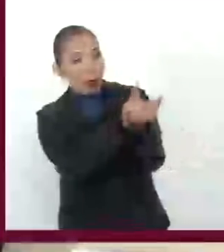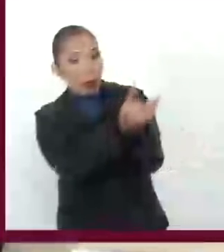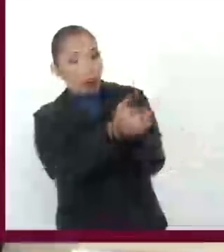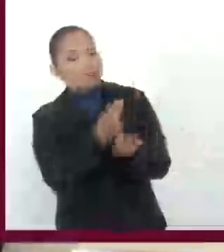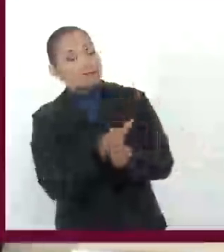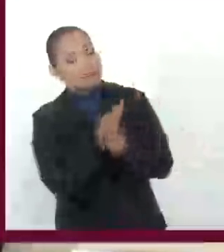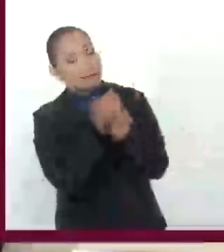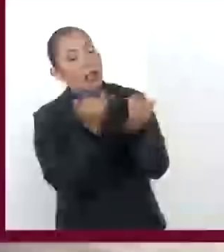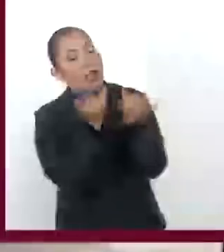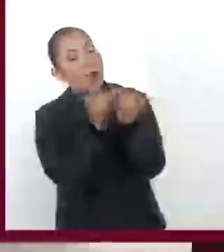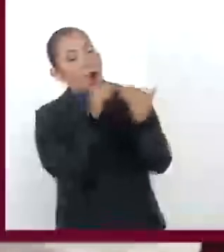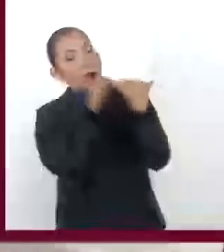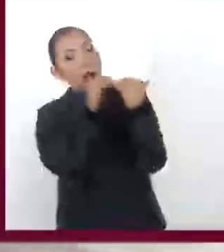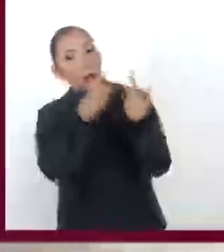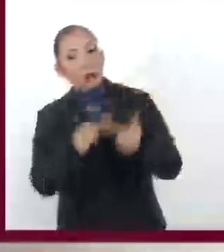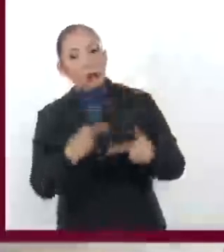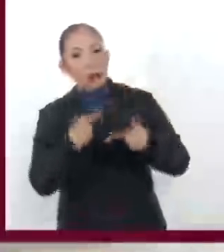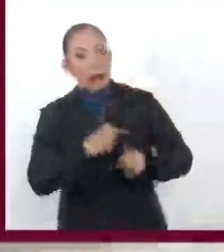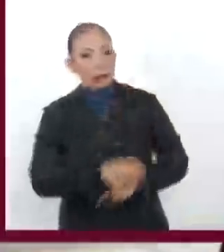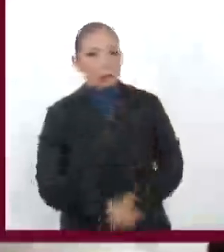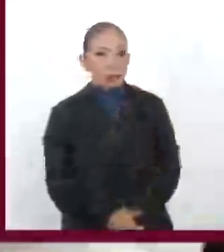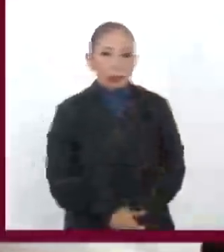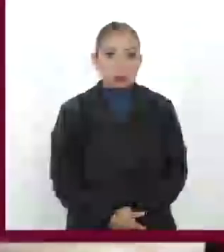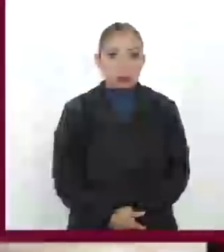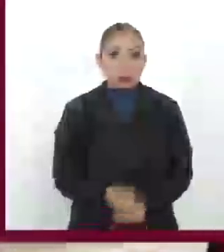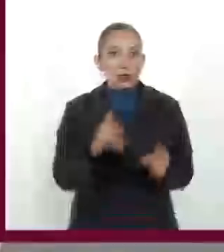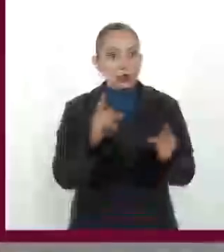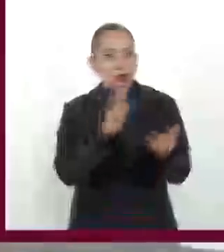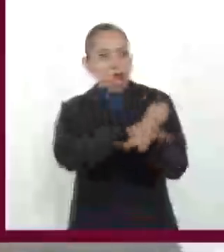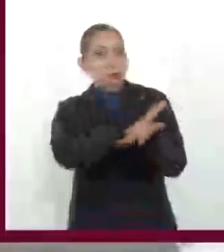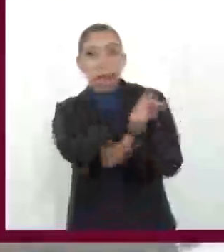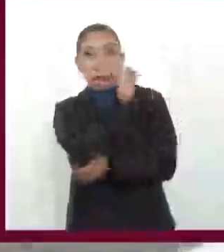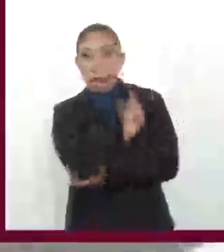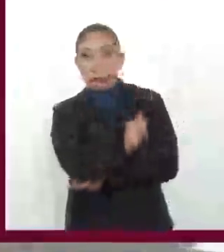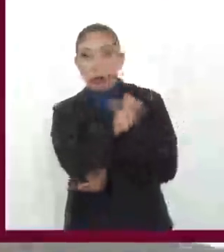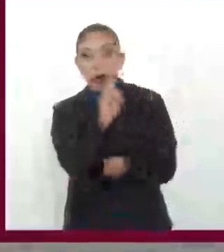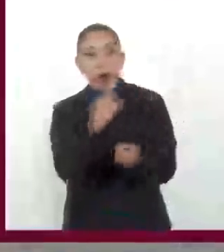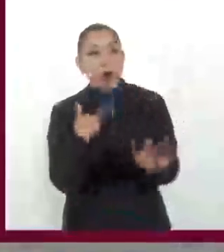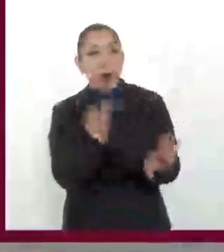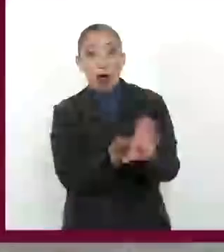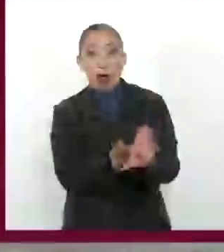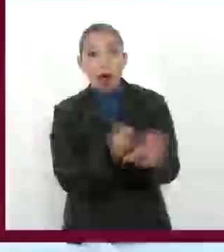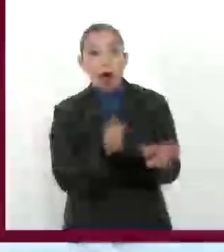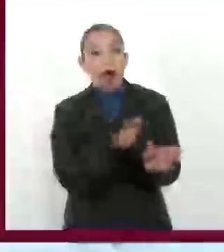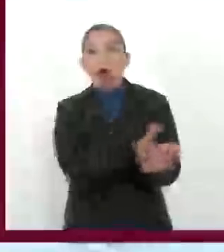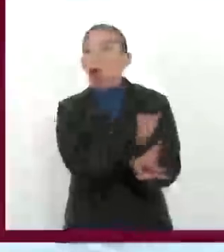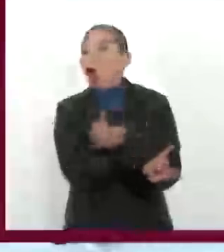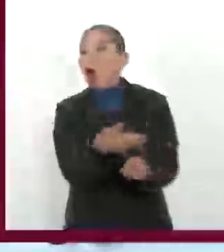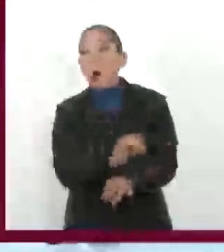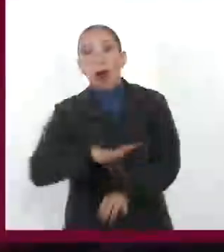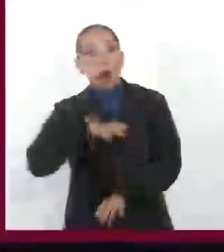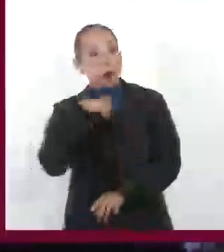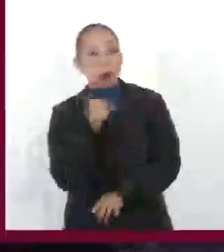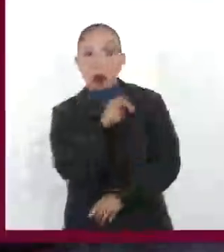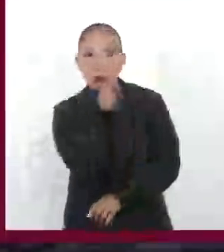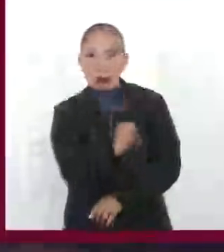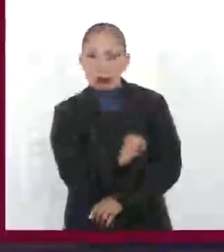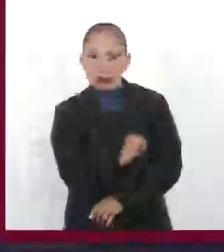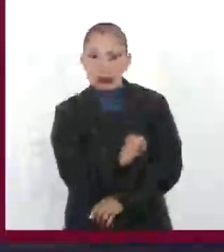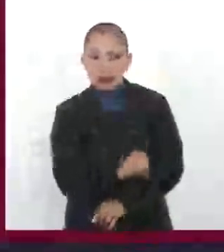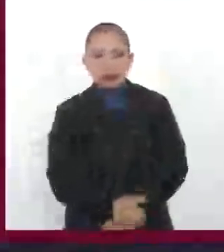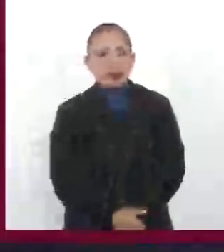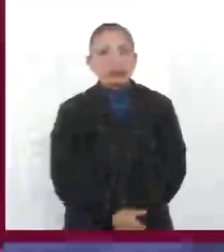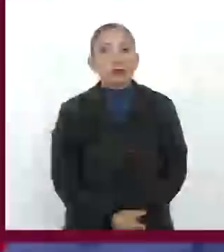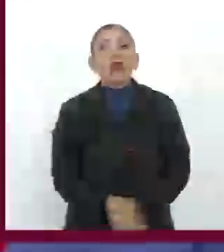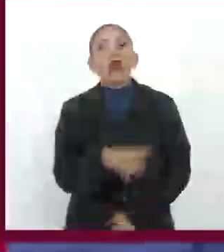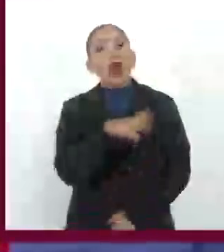respeto, diligencia e igualdad a todas las personas, sin discriminación o agravio, desviación o abuso de